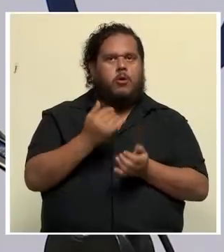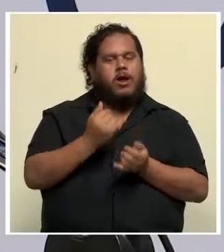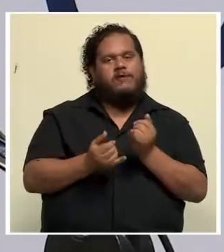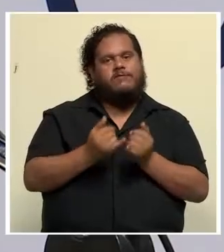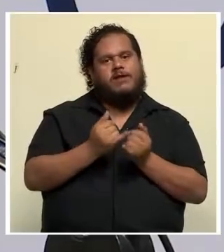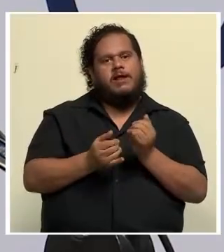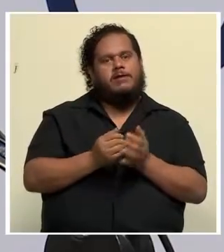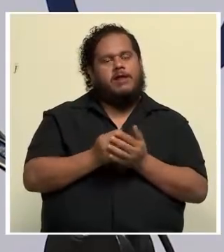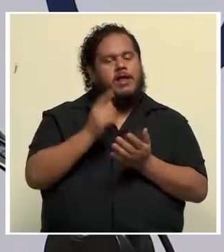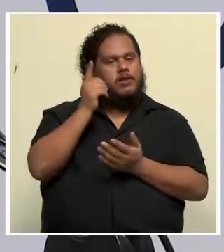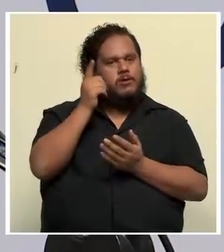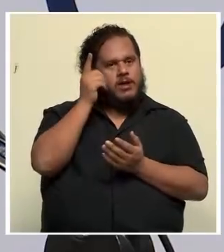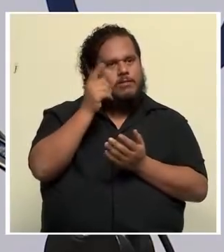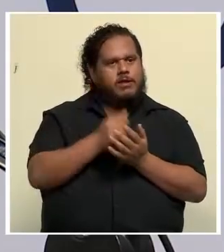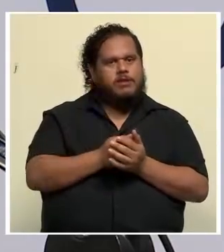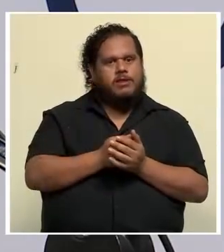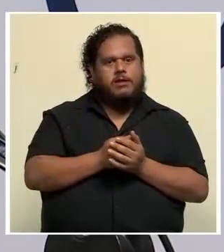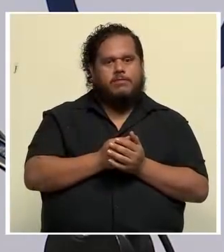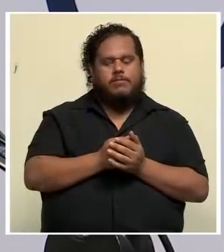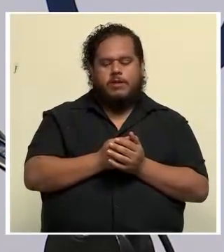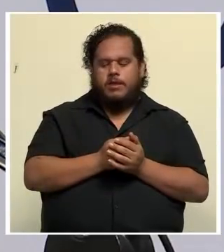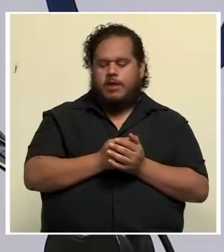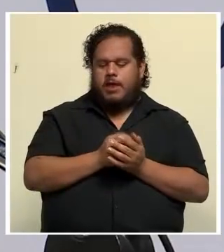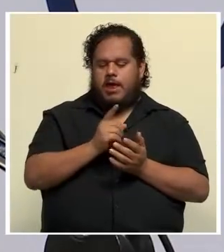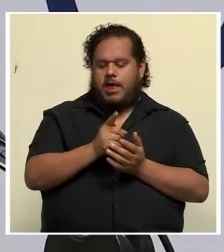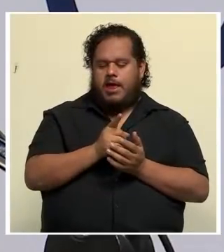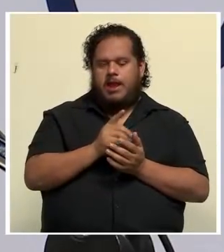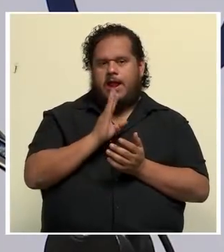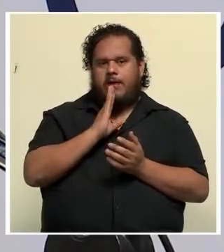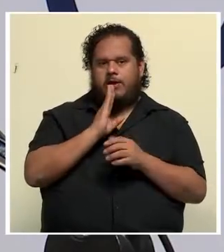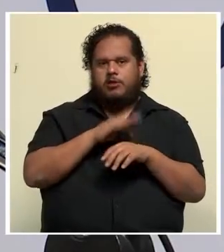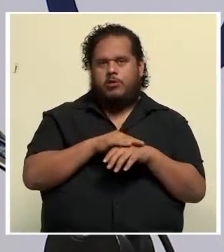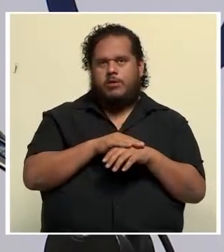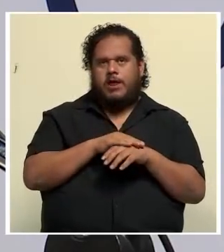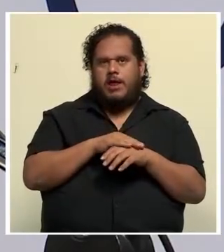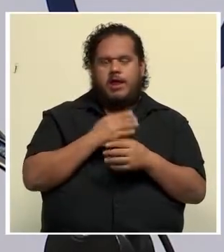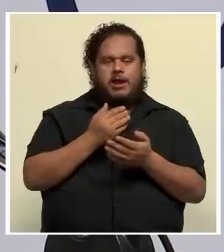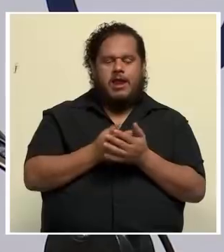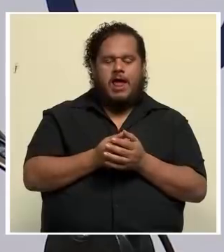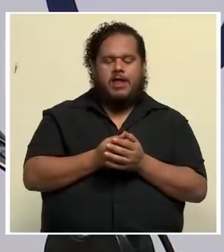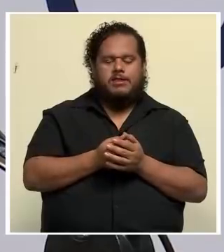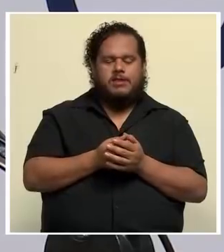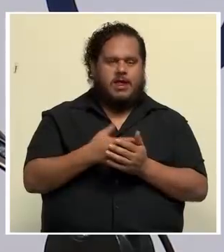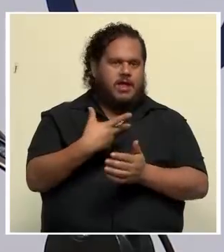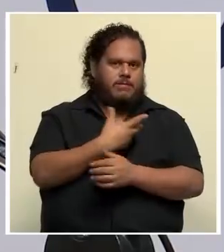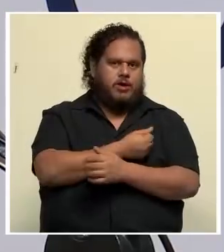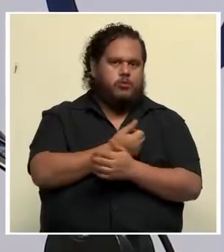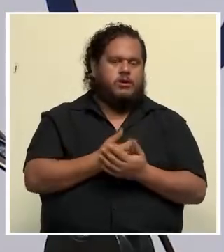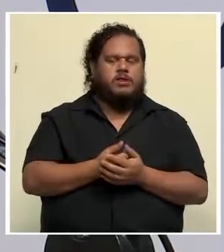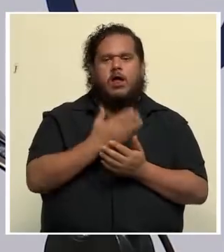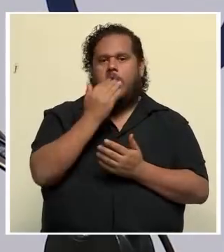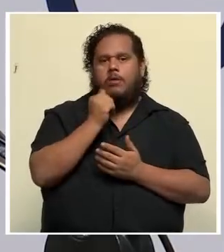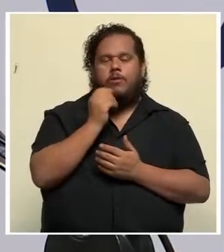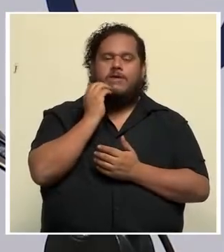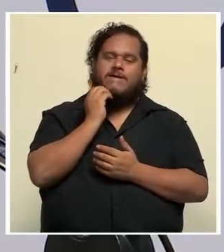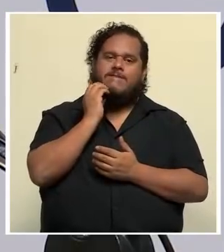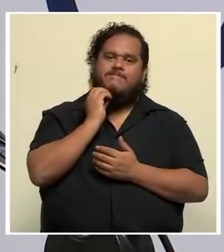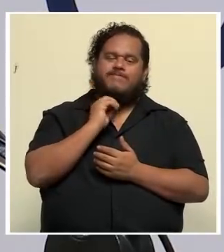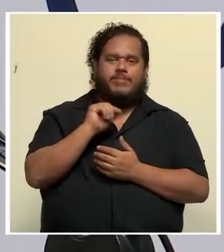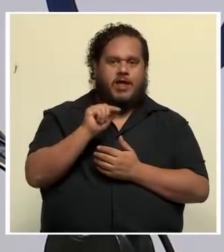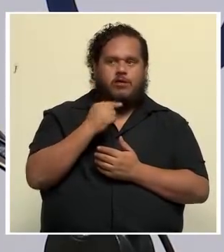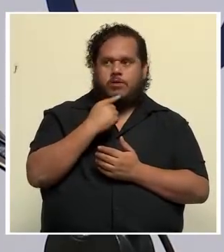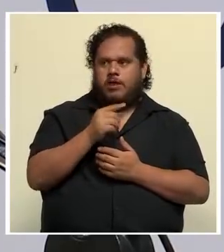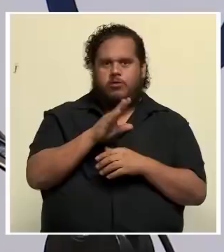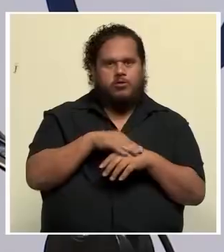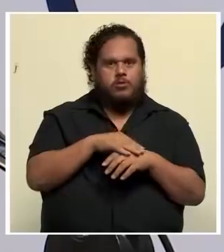final, evidentemente, demagogia con las vacunas. Demagogia con las vacunas. Porque eso que dijo